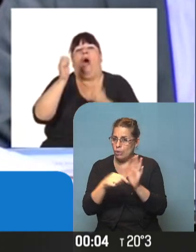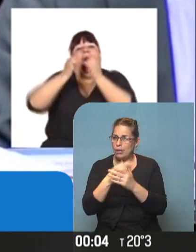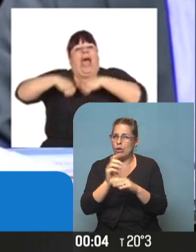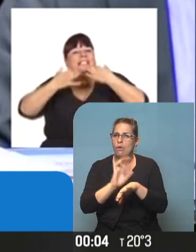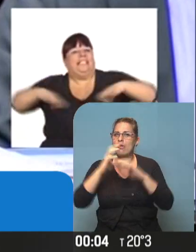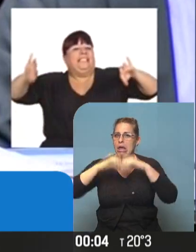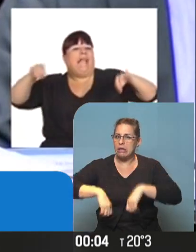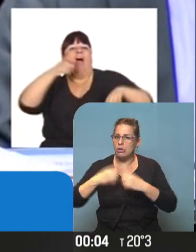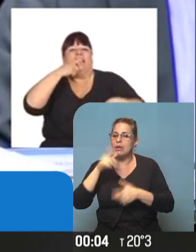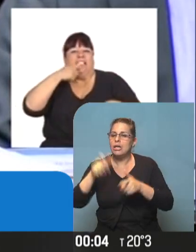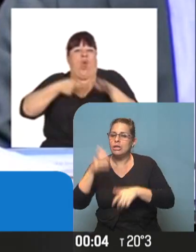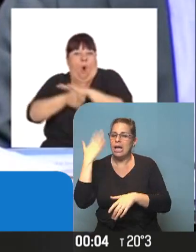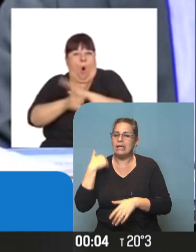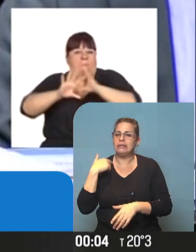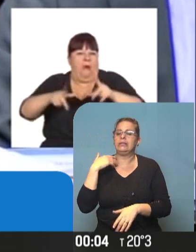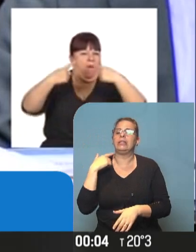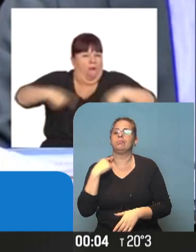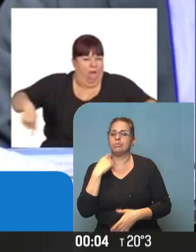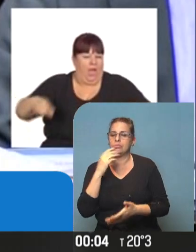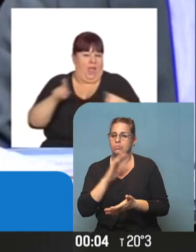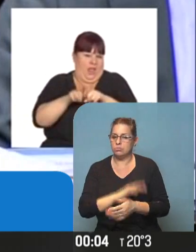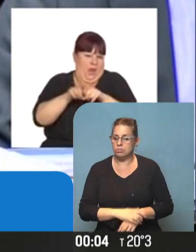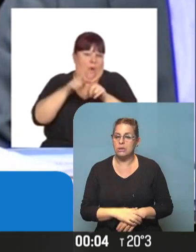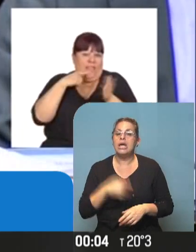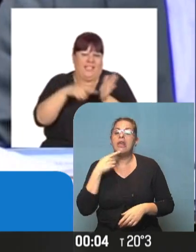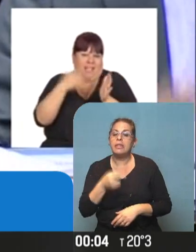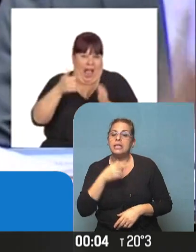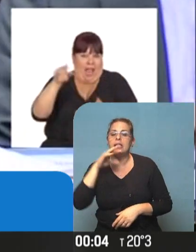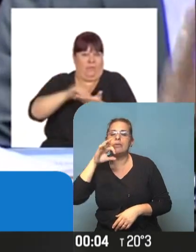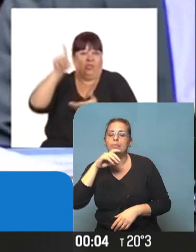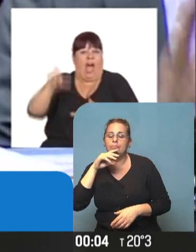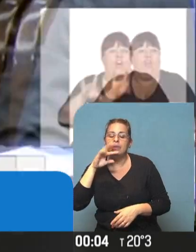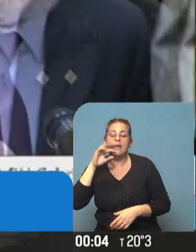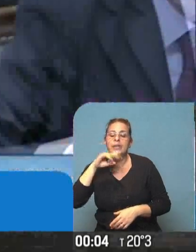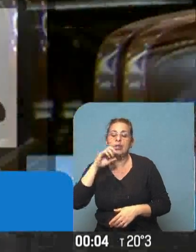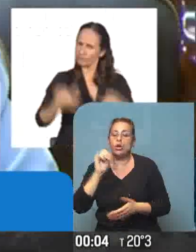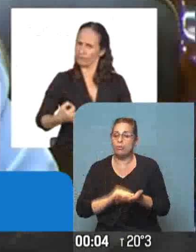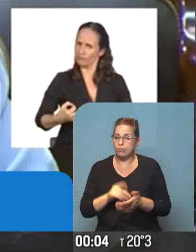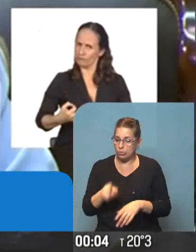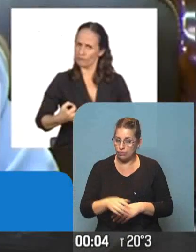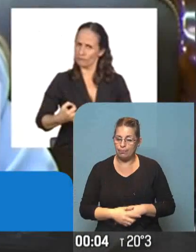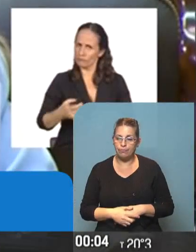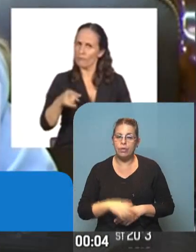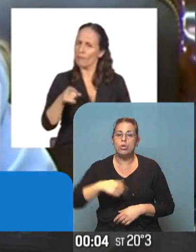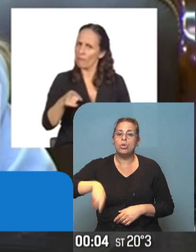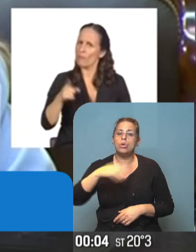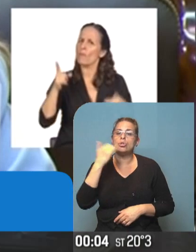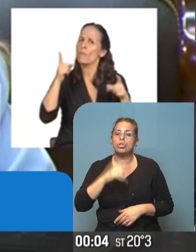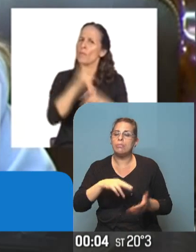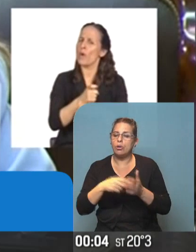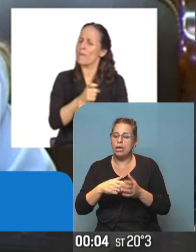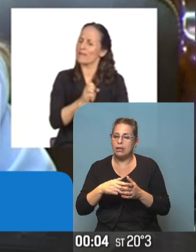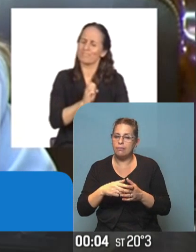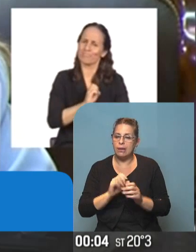refugio para quienes han cometido delitos, como todo indica que pasa con el diputado Devido. Nosotros tenemos un problema muy